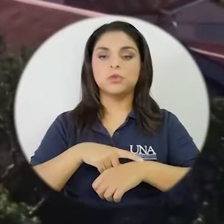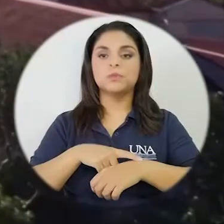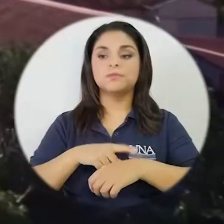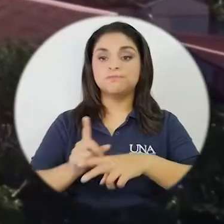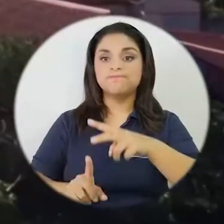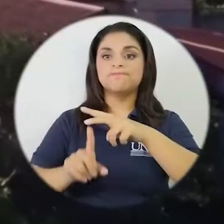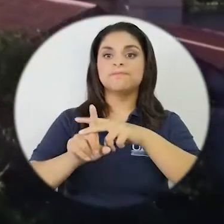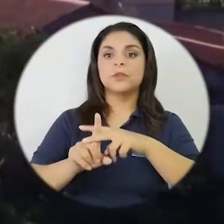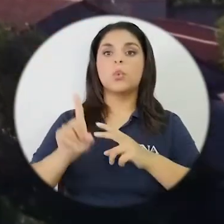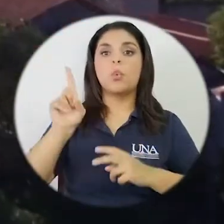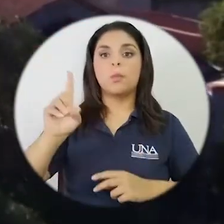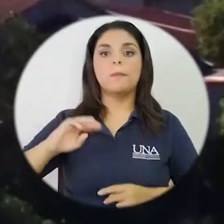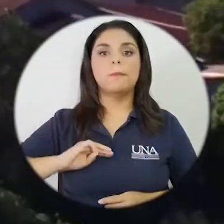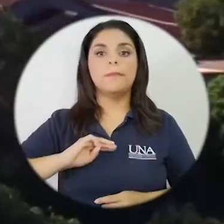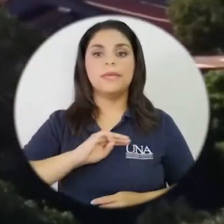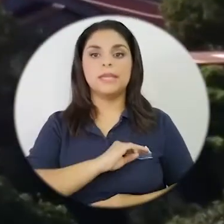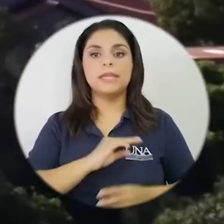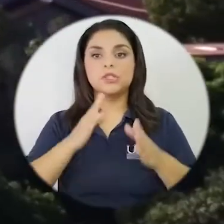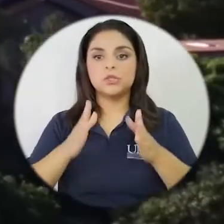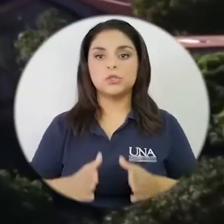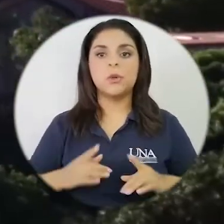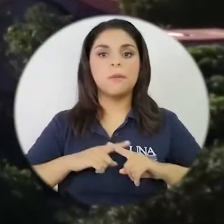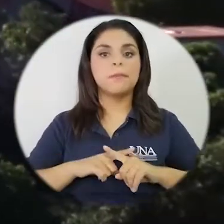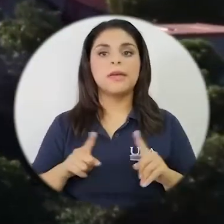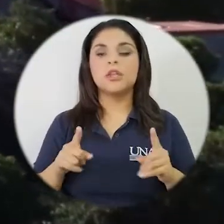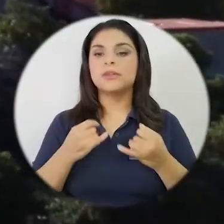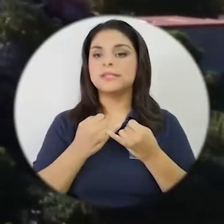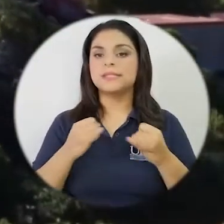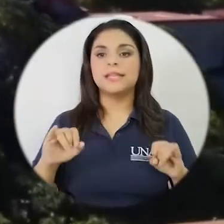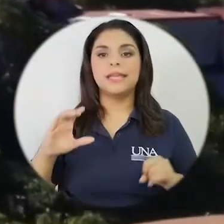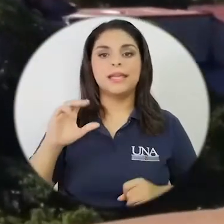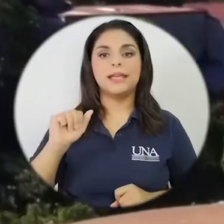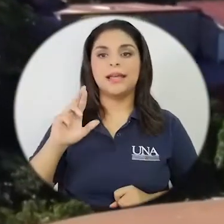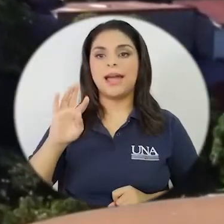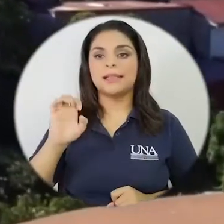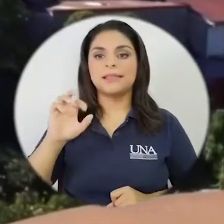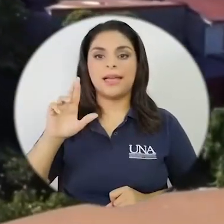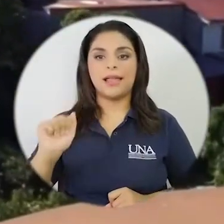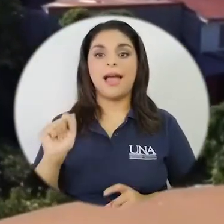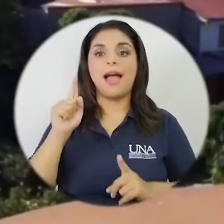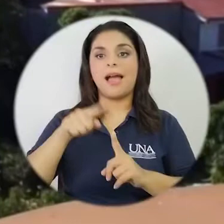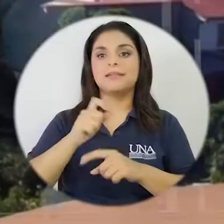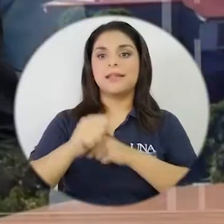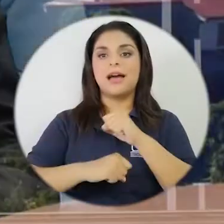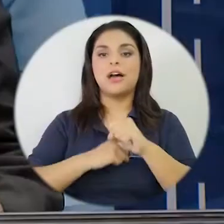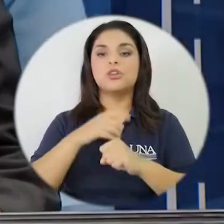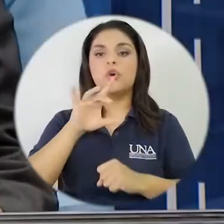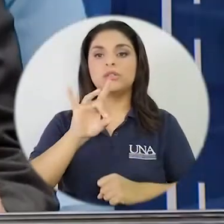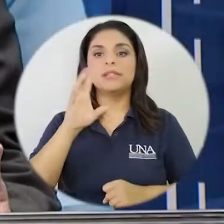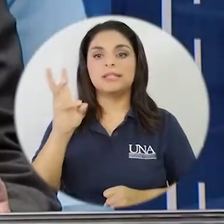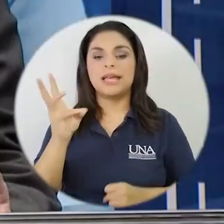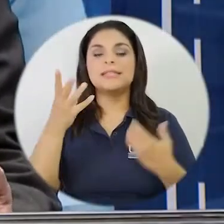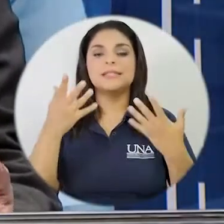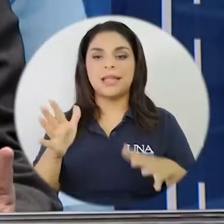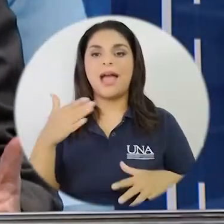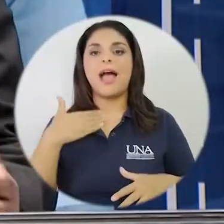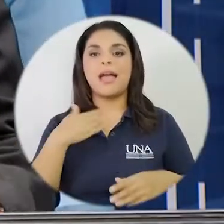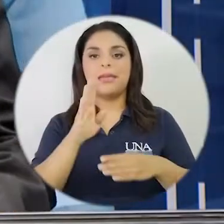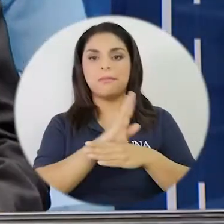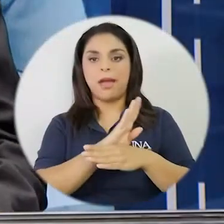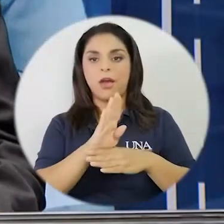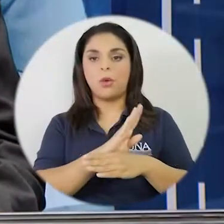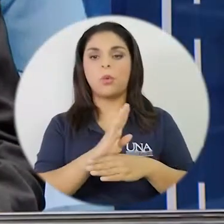momento nace el ministerio, es un ministro pero sin cartera, que es hasta el año 86, cuando es la creación del